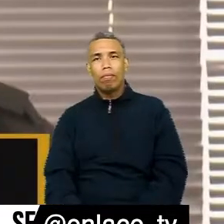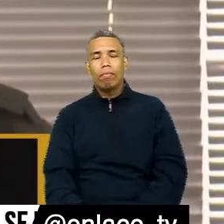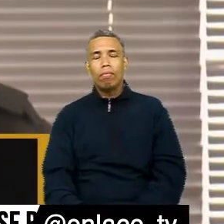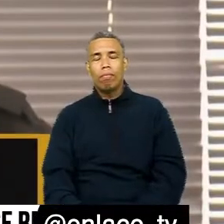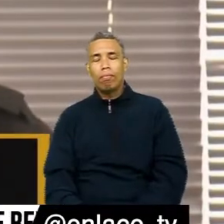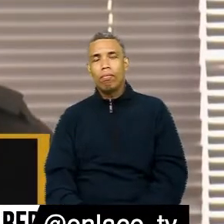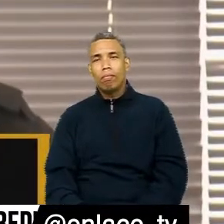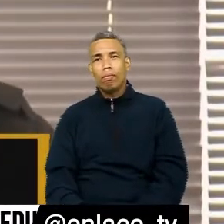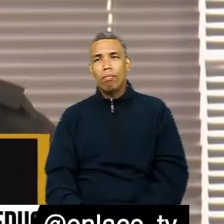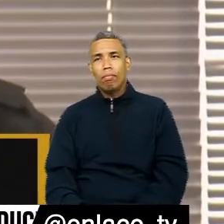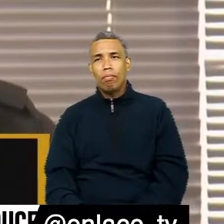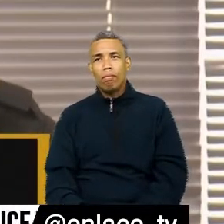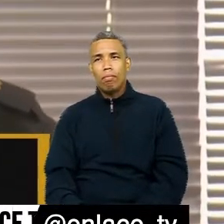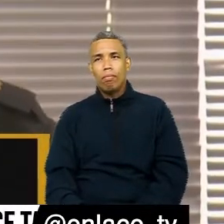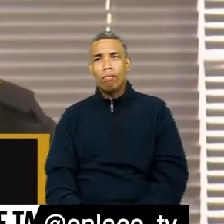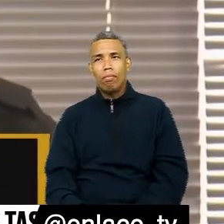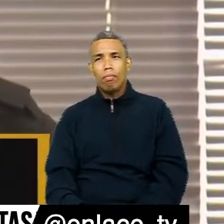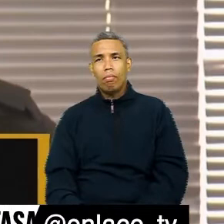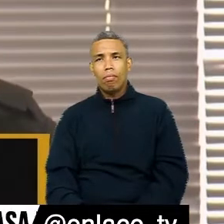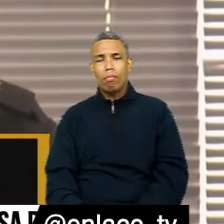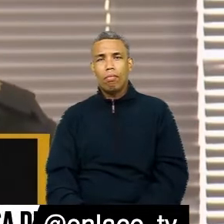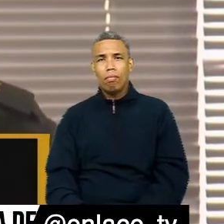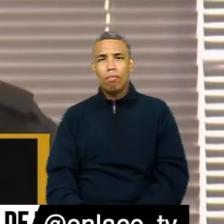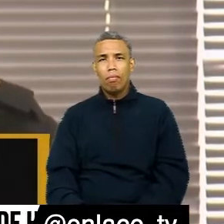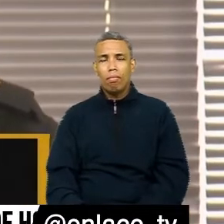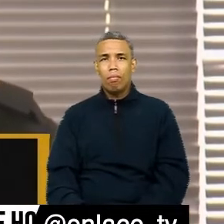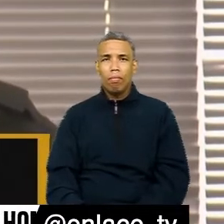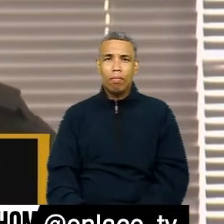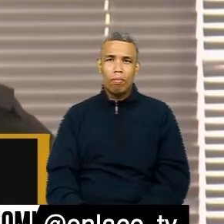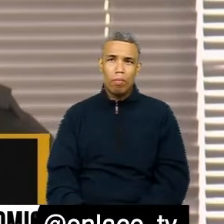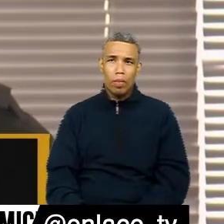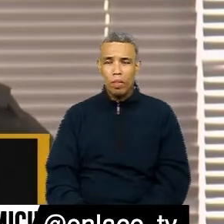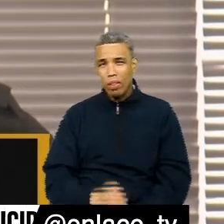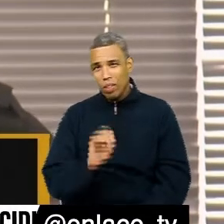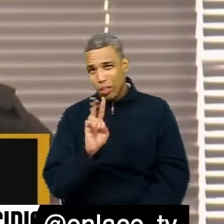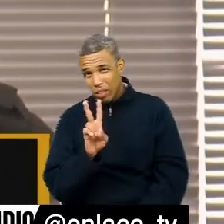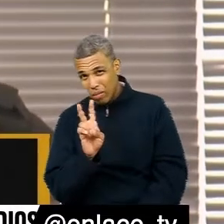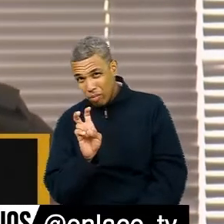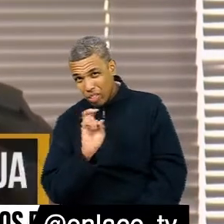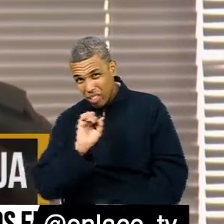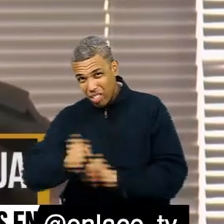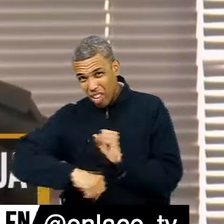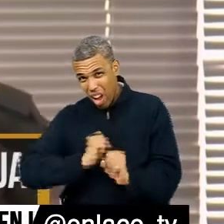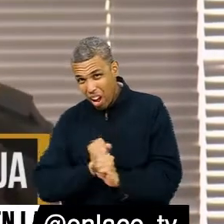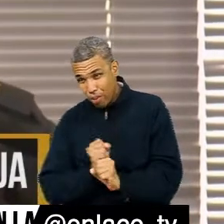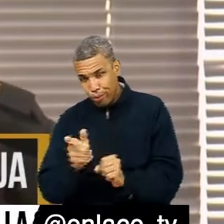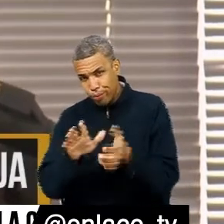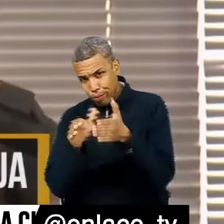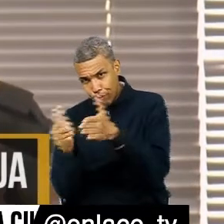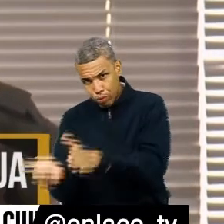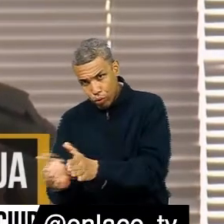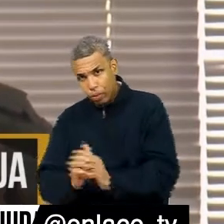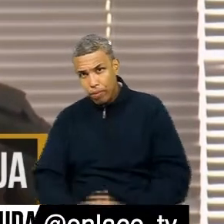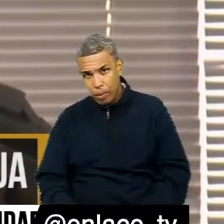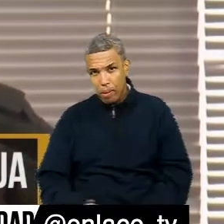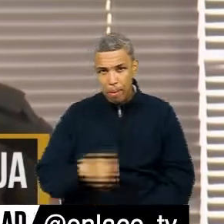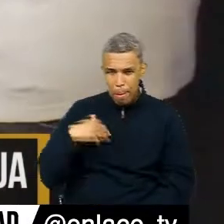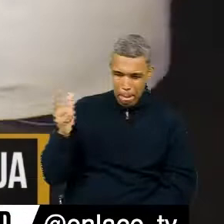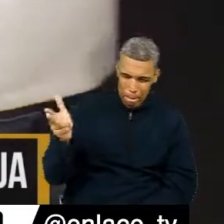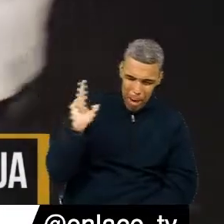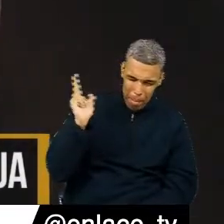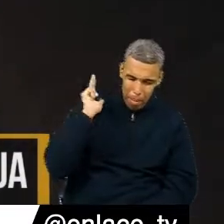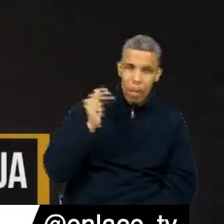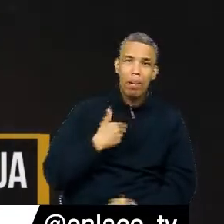Presentó un caso, un homicidio de una persona de 27 años, el cual recibió varios impactos de armas de fuego. Estamos